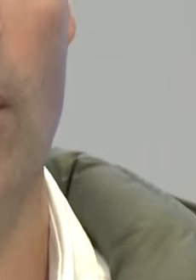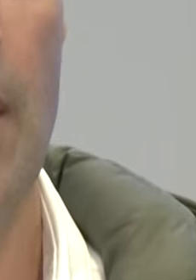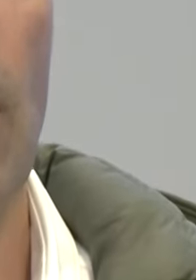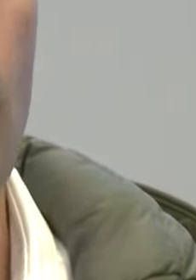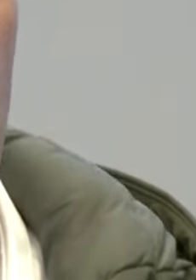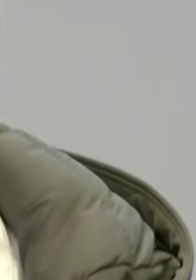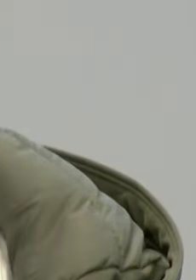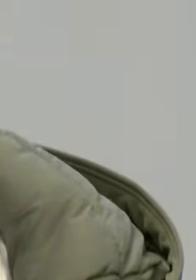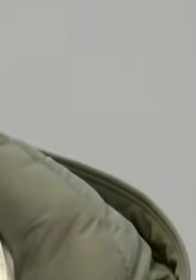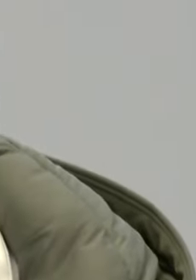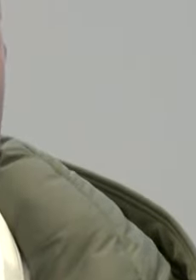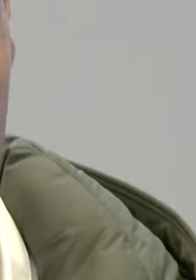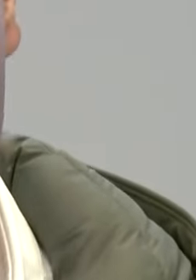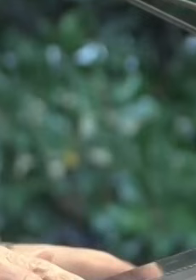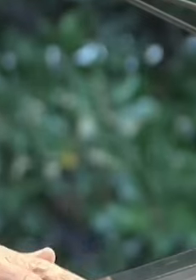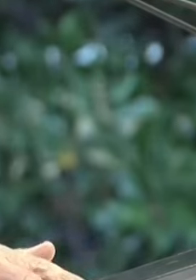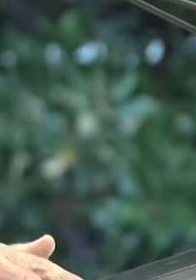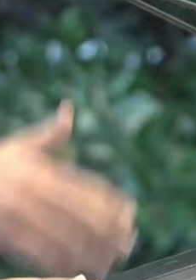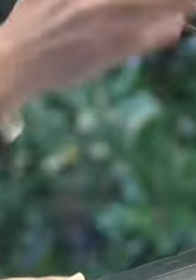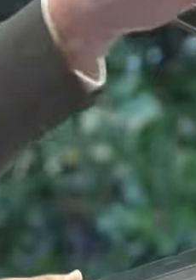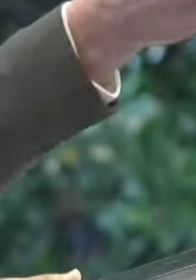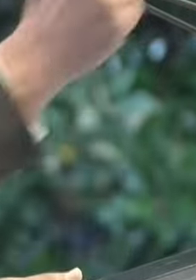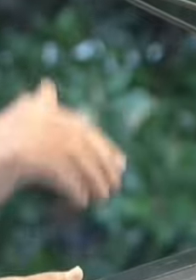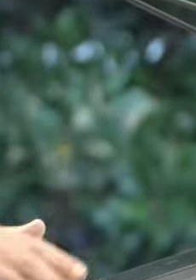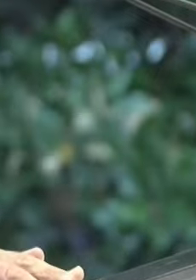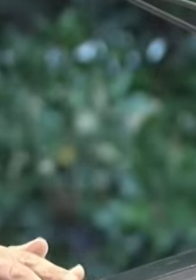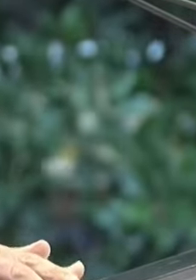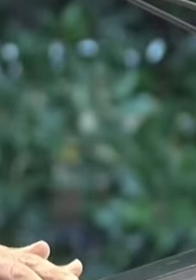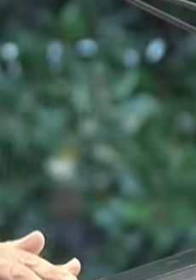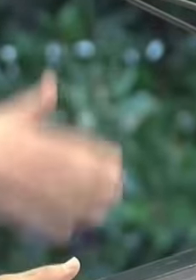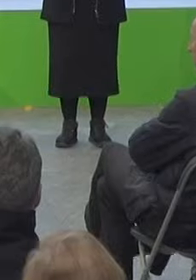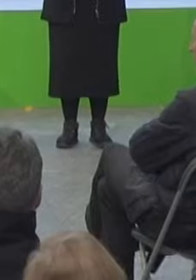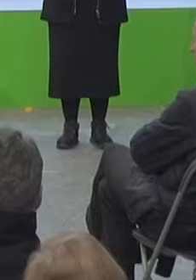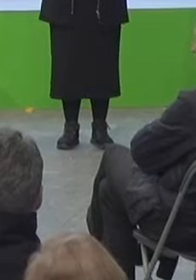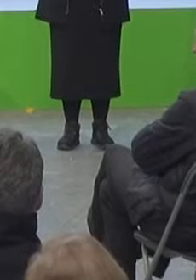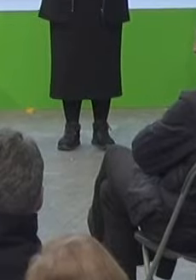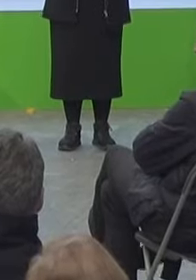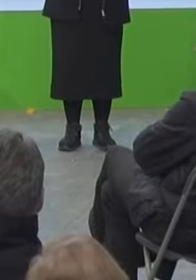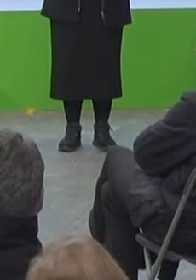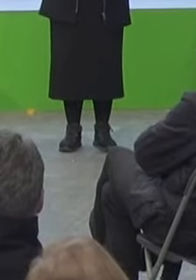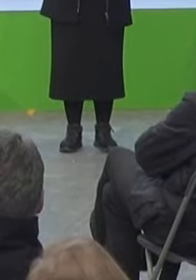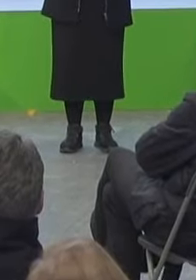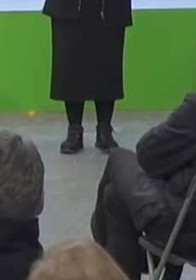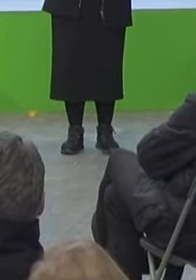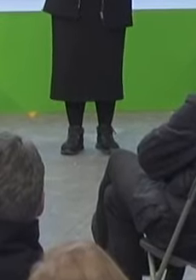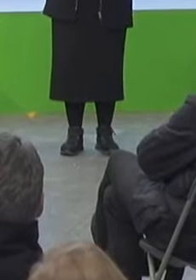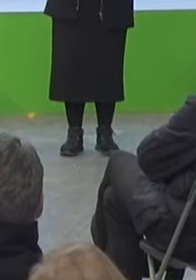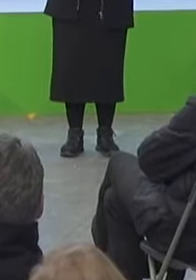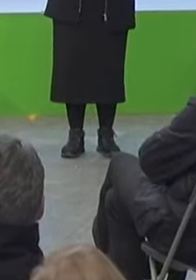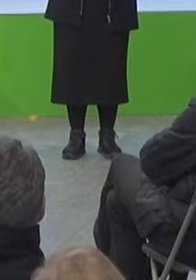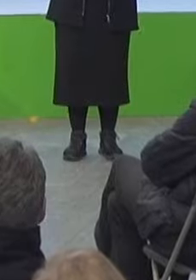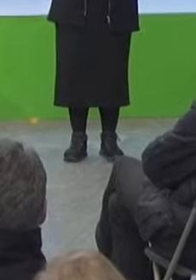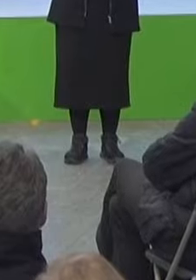ejemplo de cómo quieren eliminar ahora que estáis haciendo la declaración de la renta cómo quieren eliminar las deducciones en